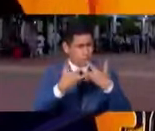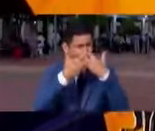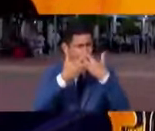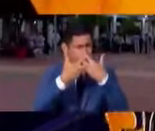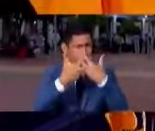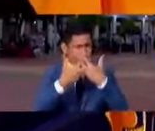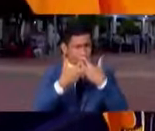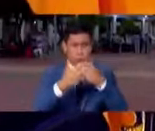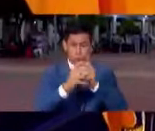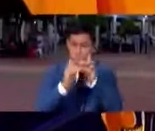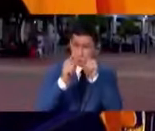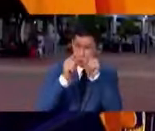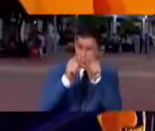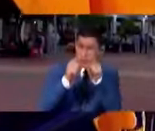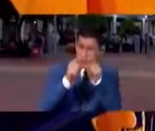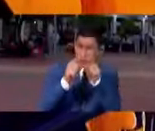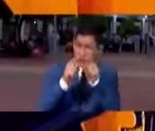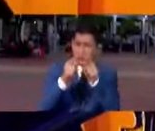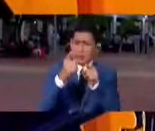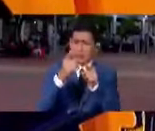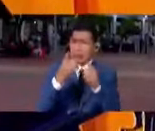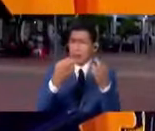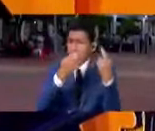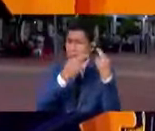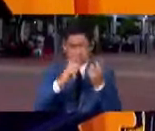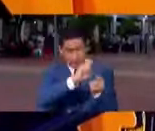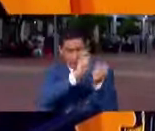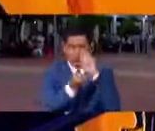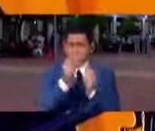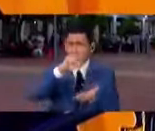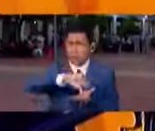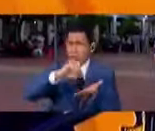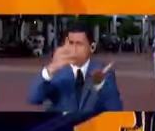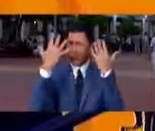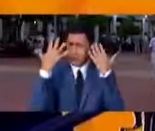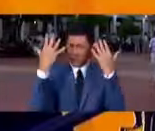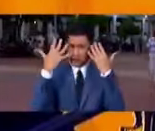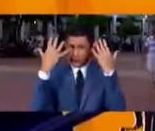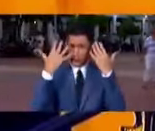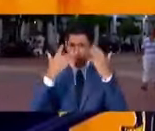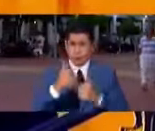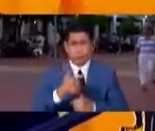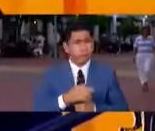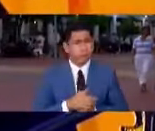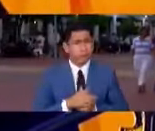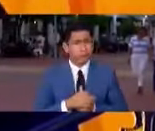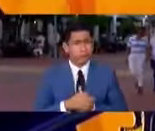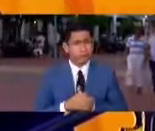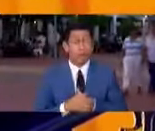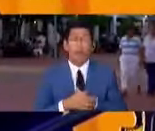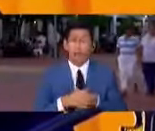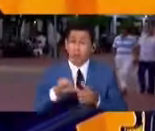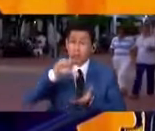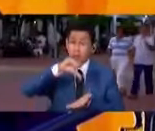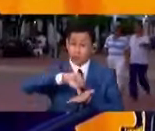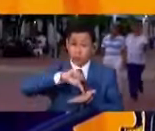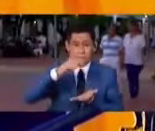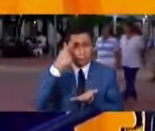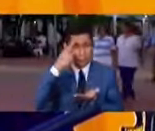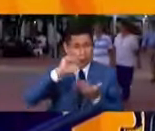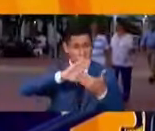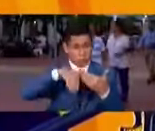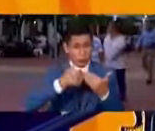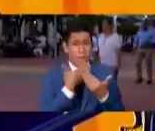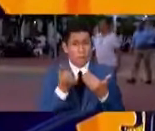eso eligieron ser protagonistas de este cambio. No hay ciudad sin ciudadanos comprometidos y no hay ciudad para todos sin un tejido